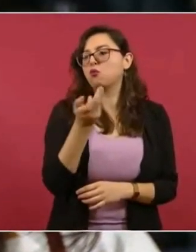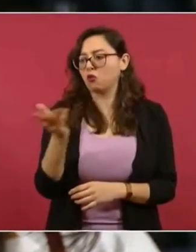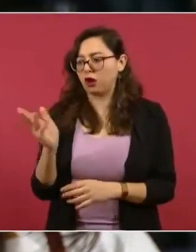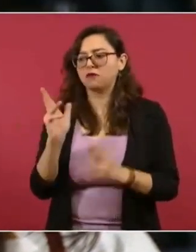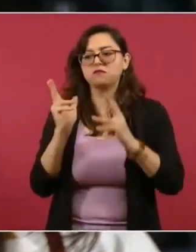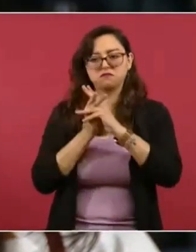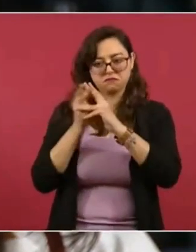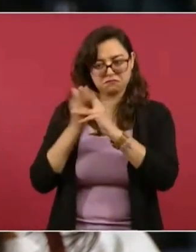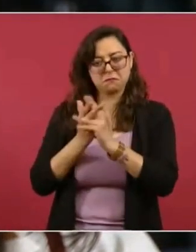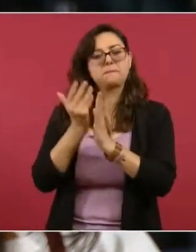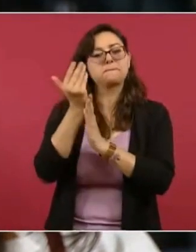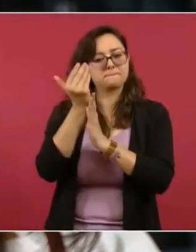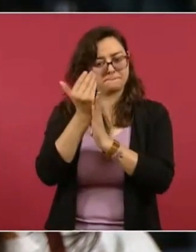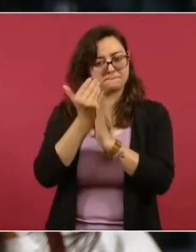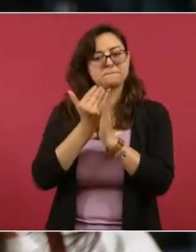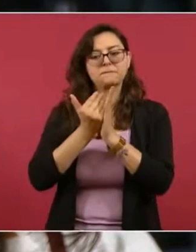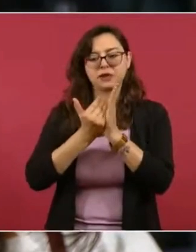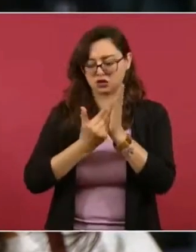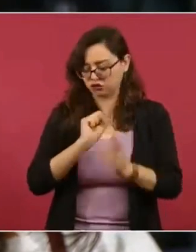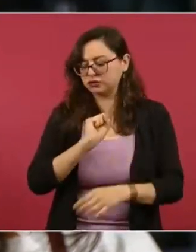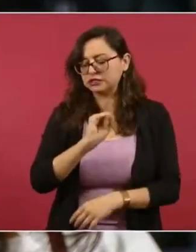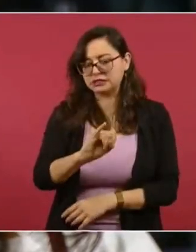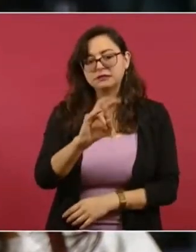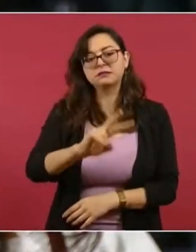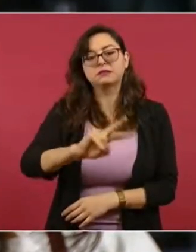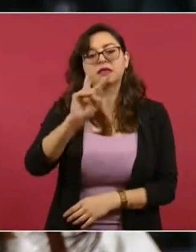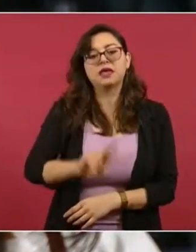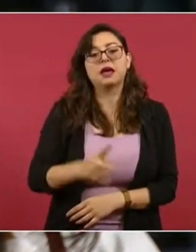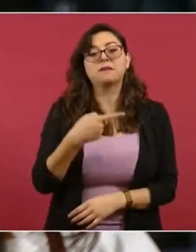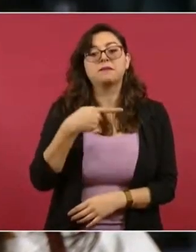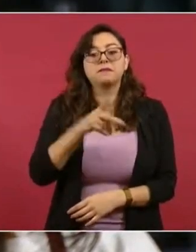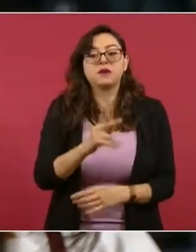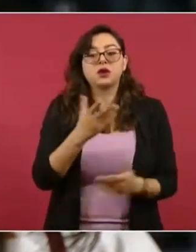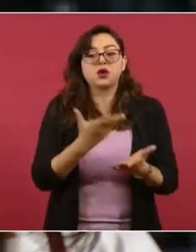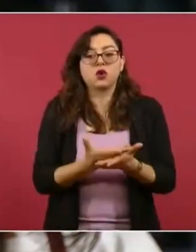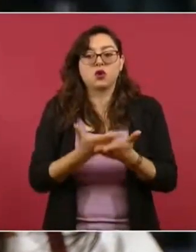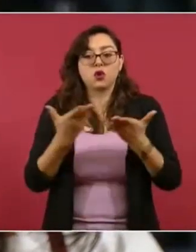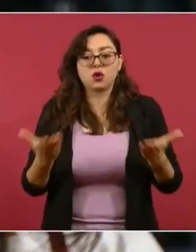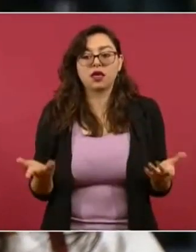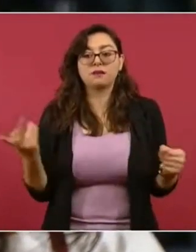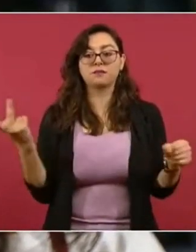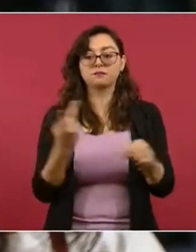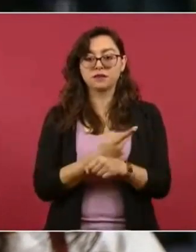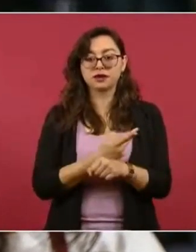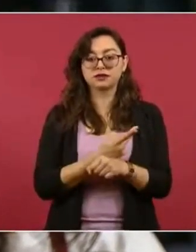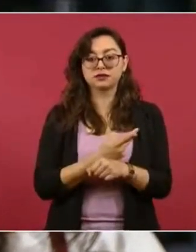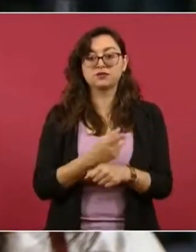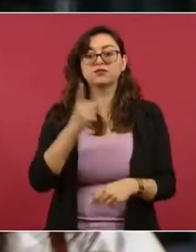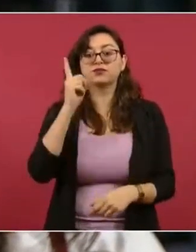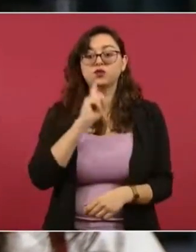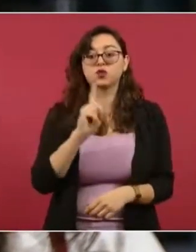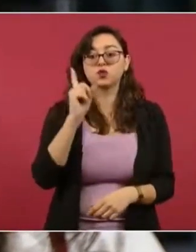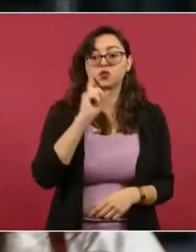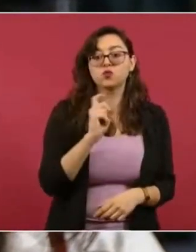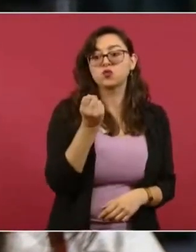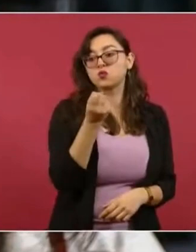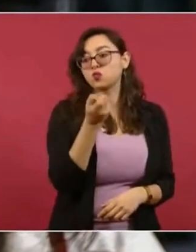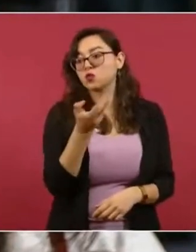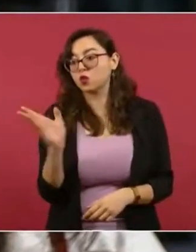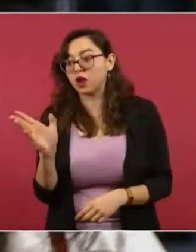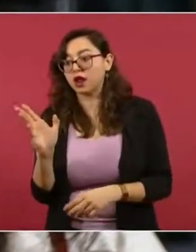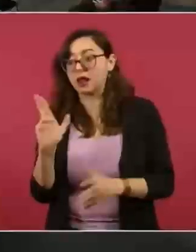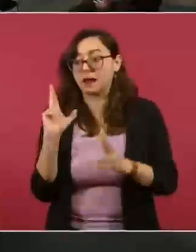que es el feminicidio ahora las fiscalías están catalogando los asesinatos de mujeres como homicidios